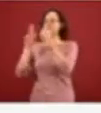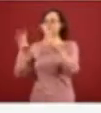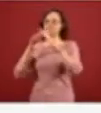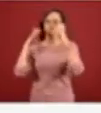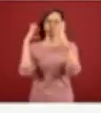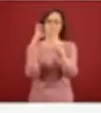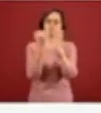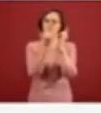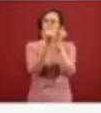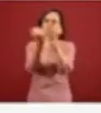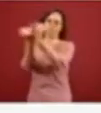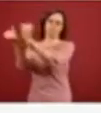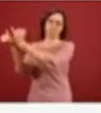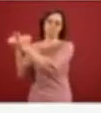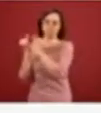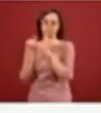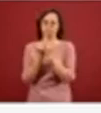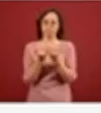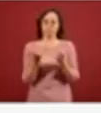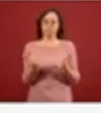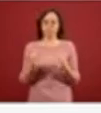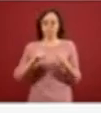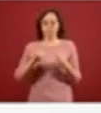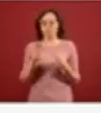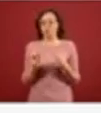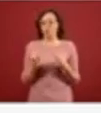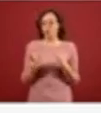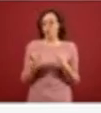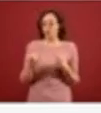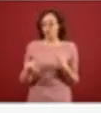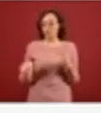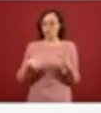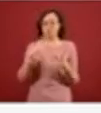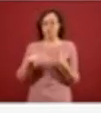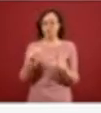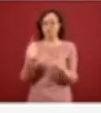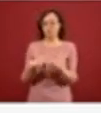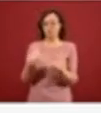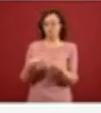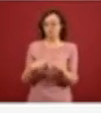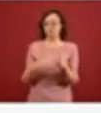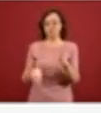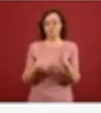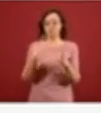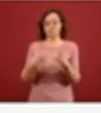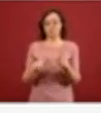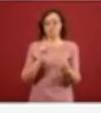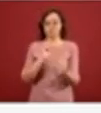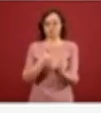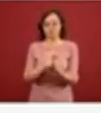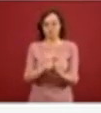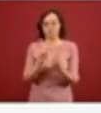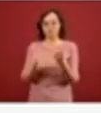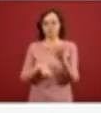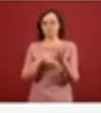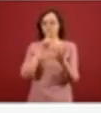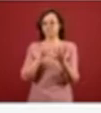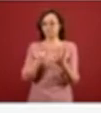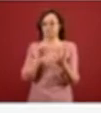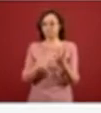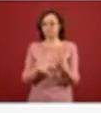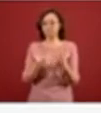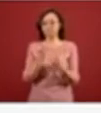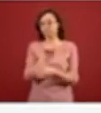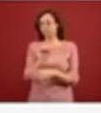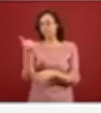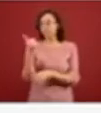Y por situaciones inherentes al COVID, tanto a la presentación de enfermedad, a la presentación de contacto, o a la presentación de algunos